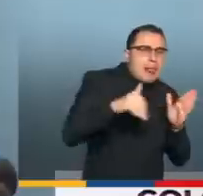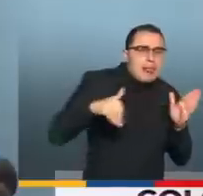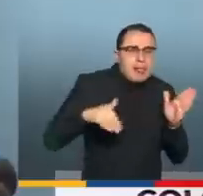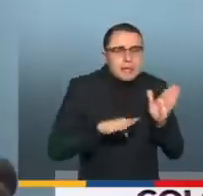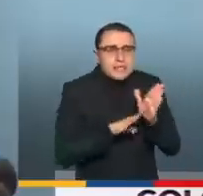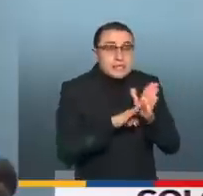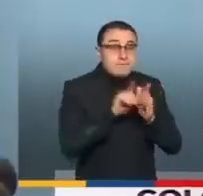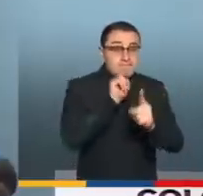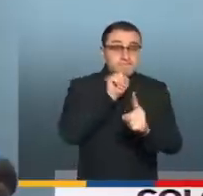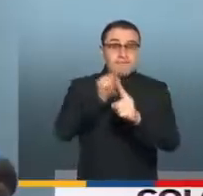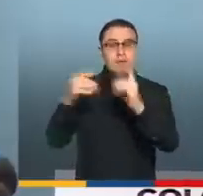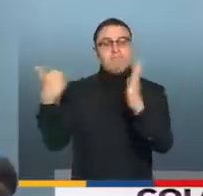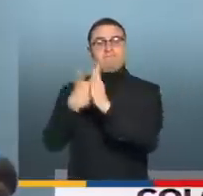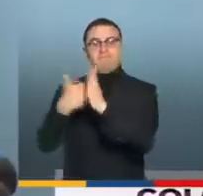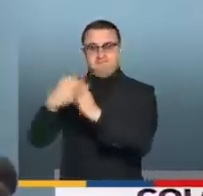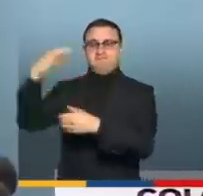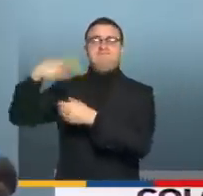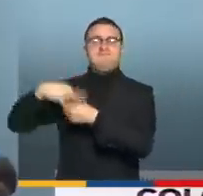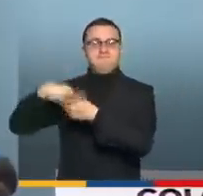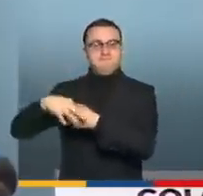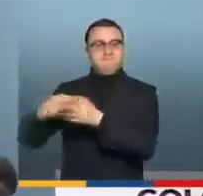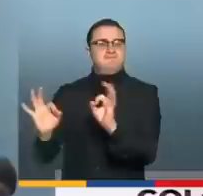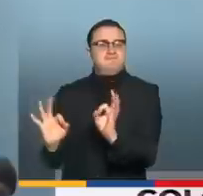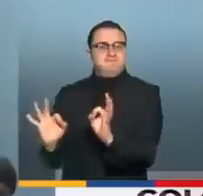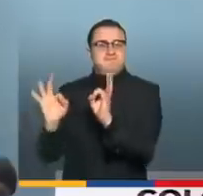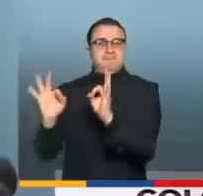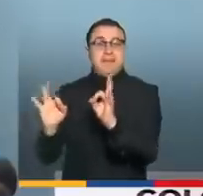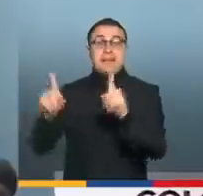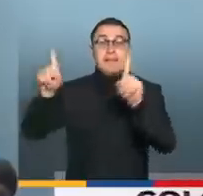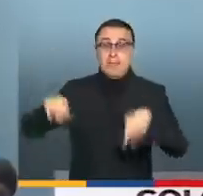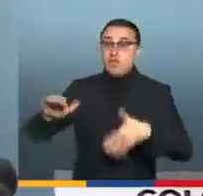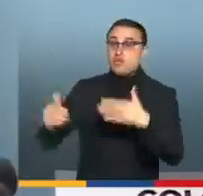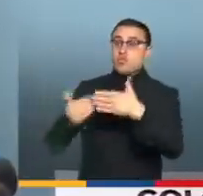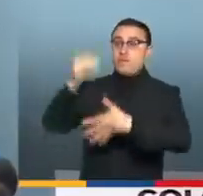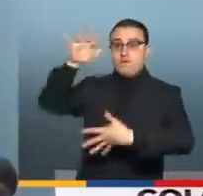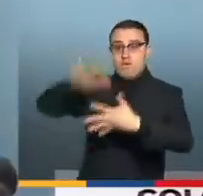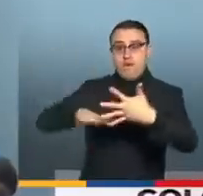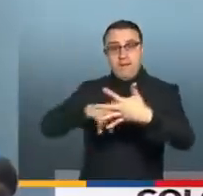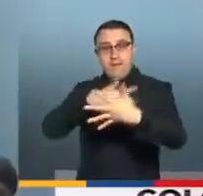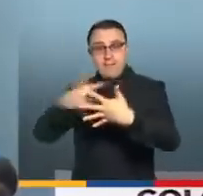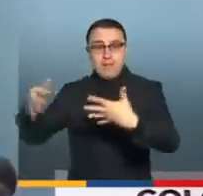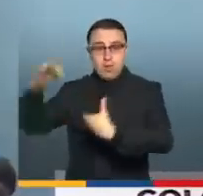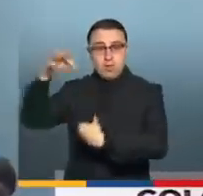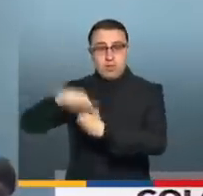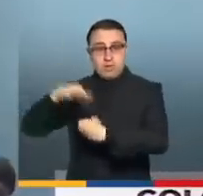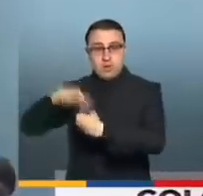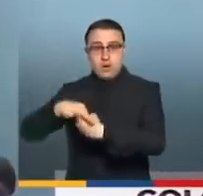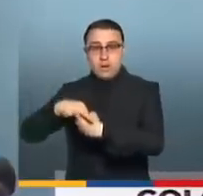garantías electorales y hacia un calendario electoral. Y la